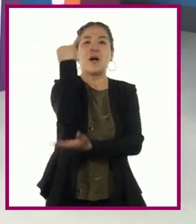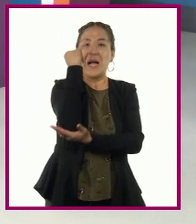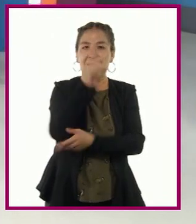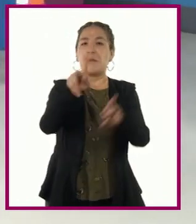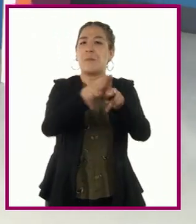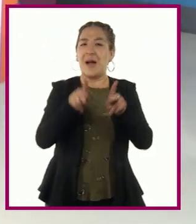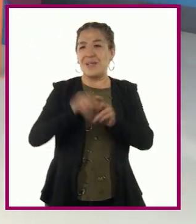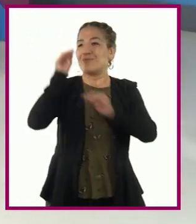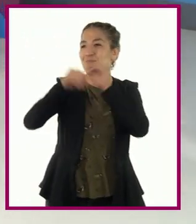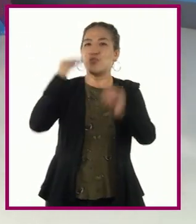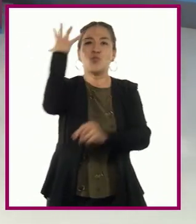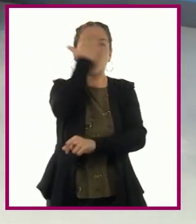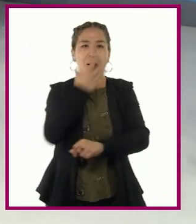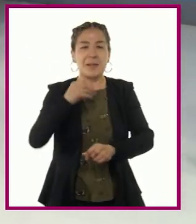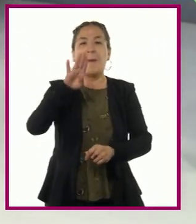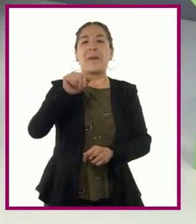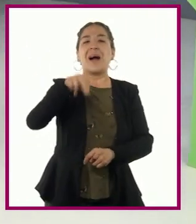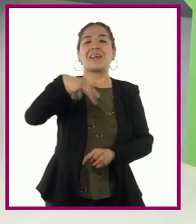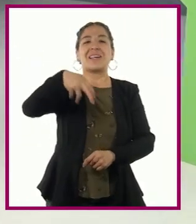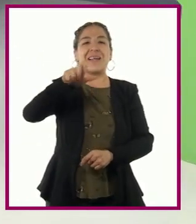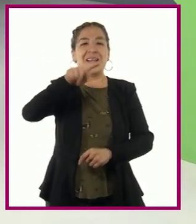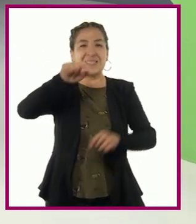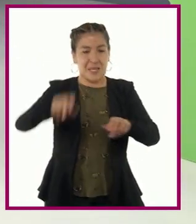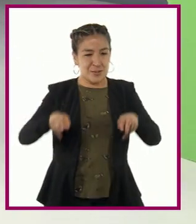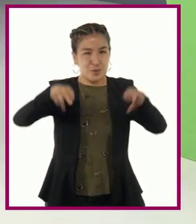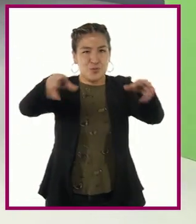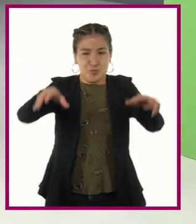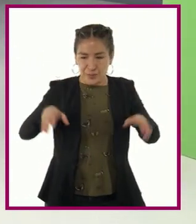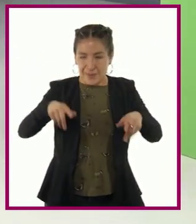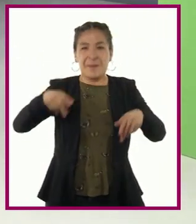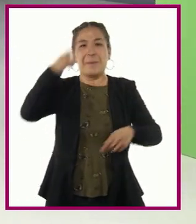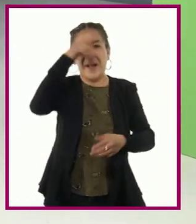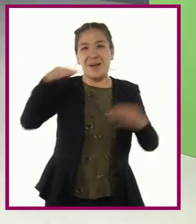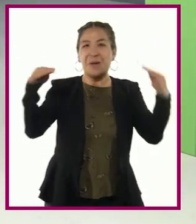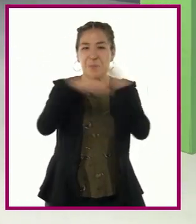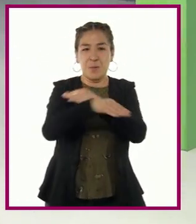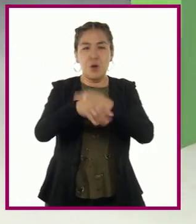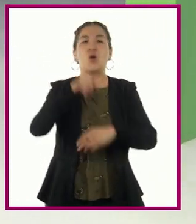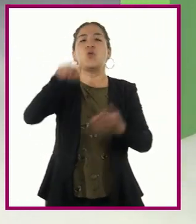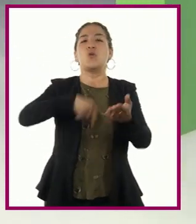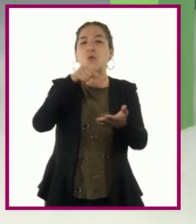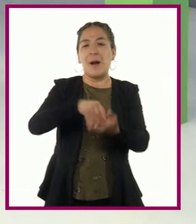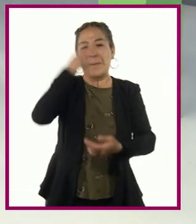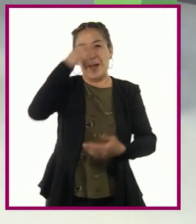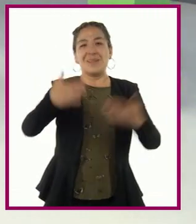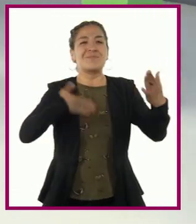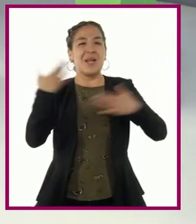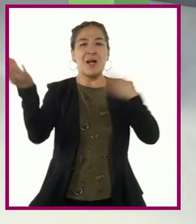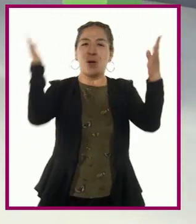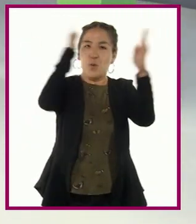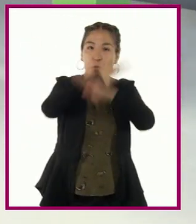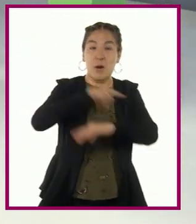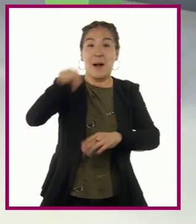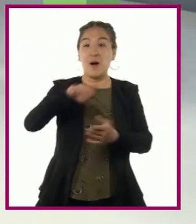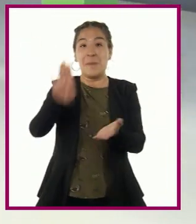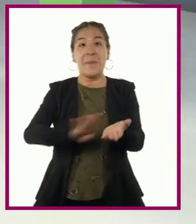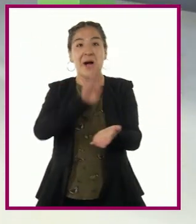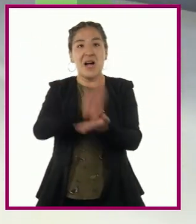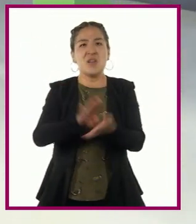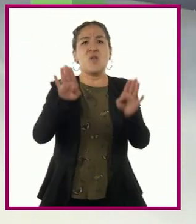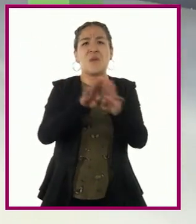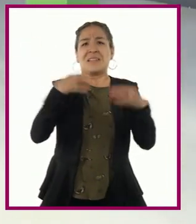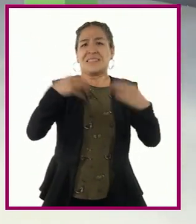se pusieron banquetas, se crearon paseos y lugares de recreo, se puso orden en los barrios, que habían